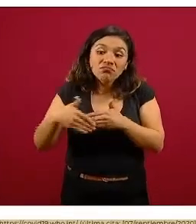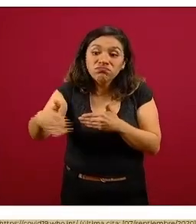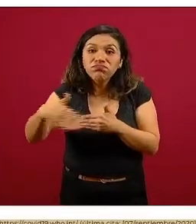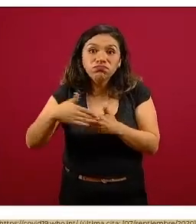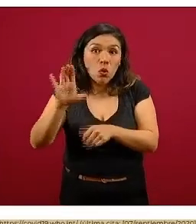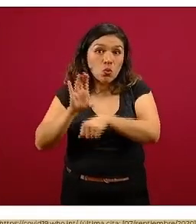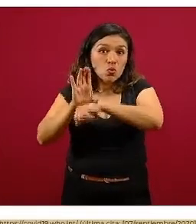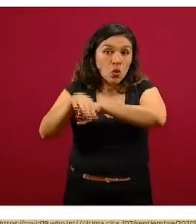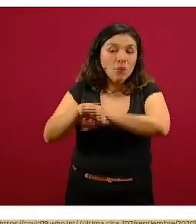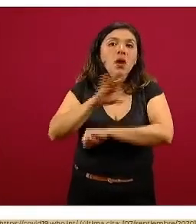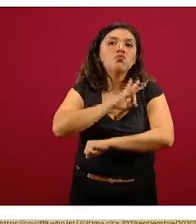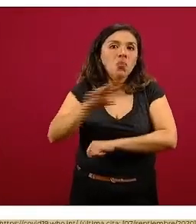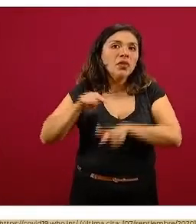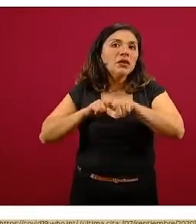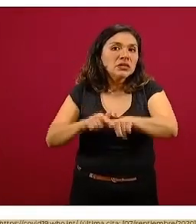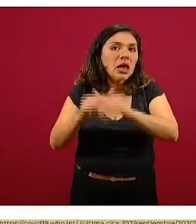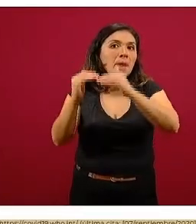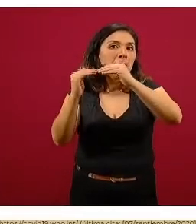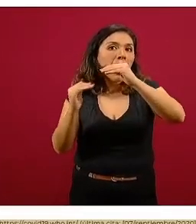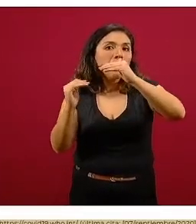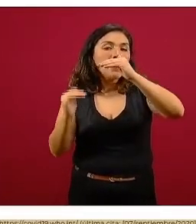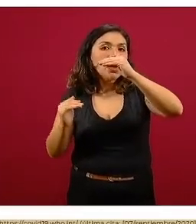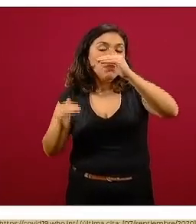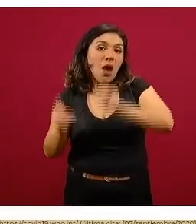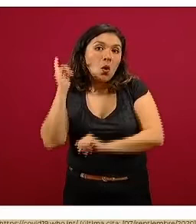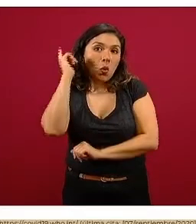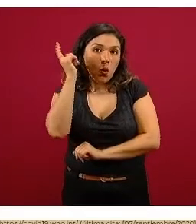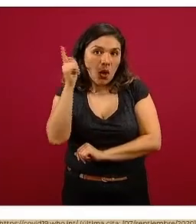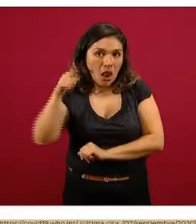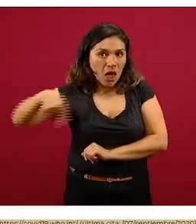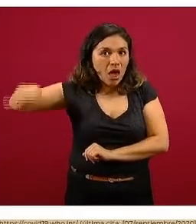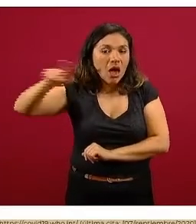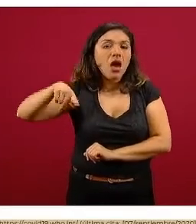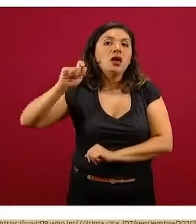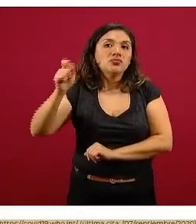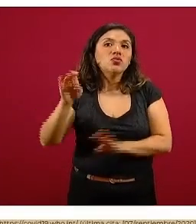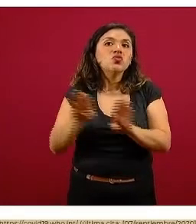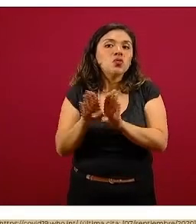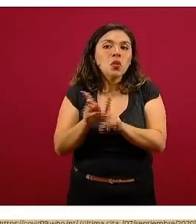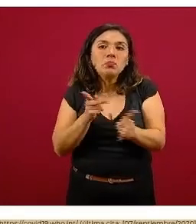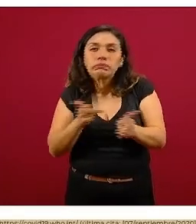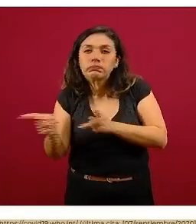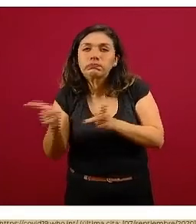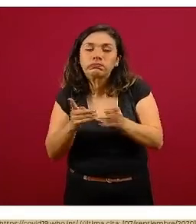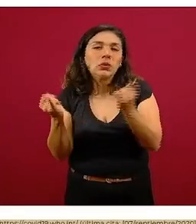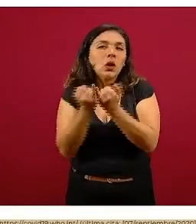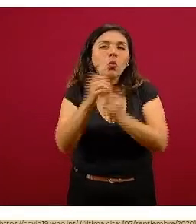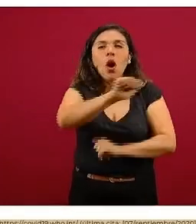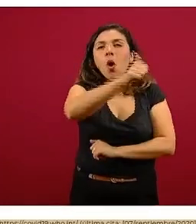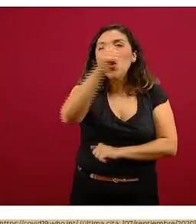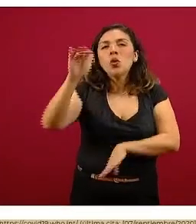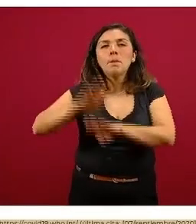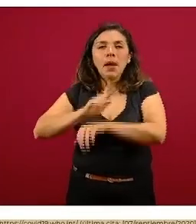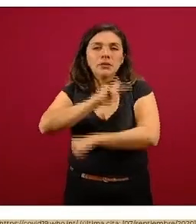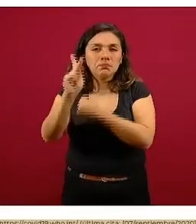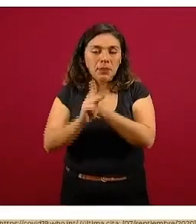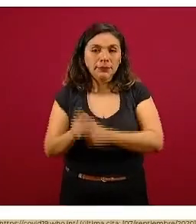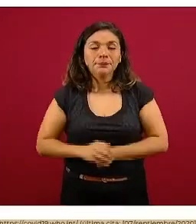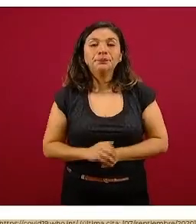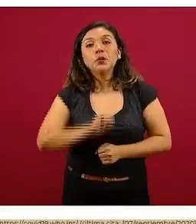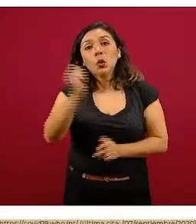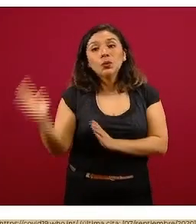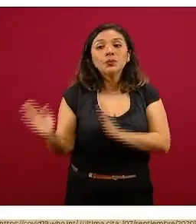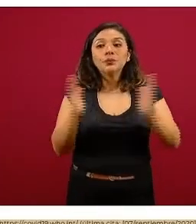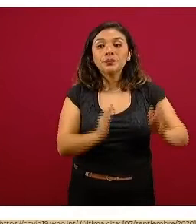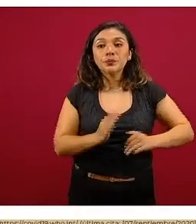en Colombia pueda continuar este descenso en la medida que se ha dado también en otros países. Veamos la siguiente.